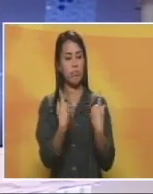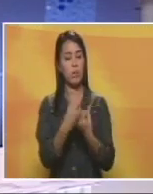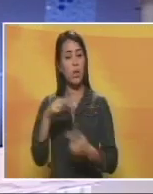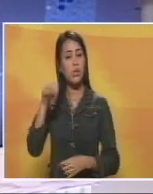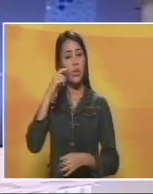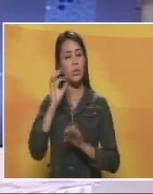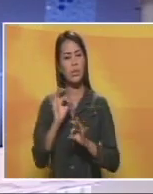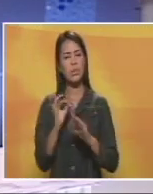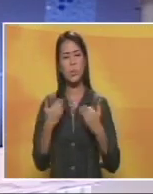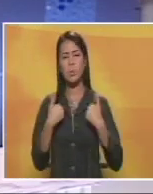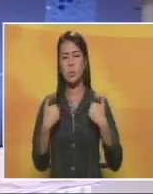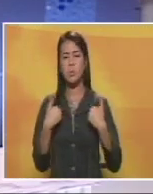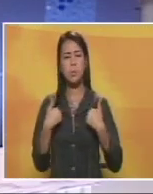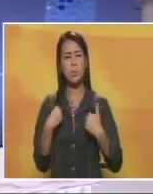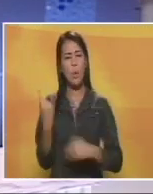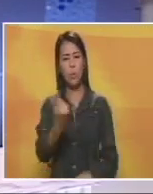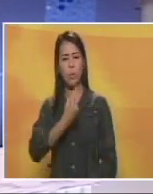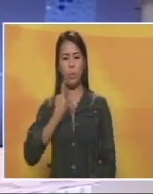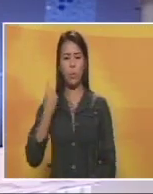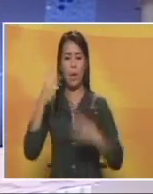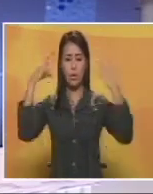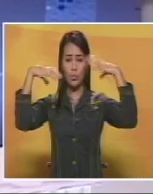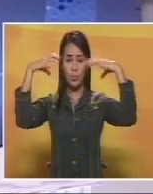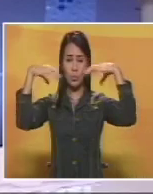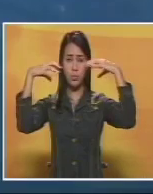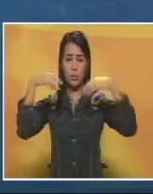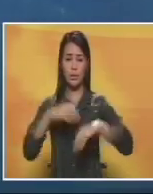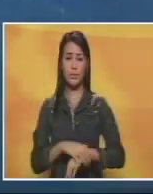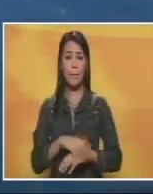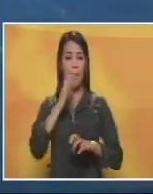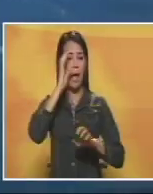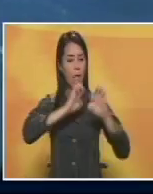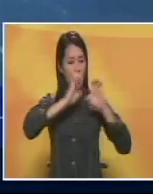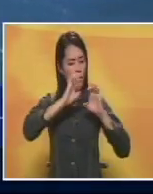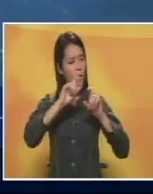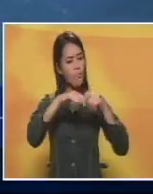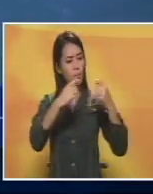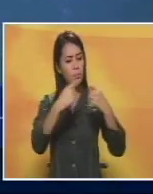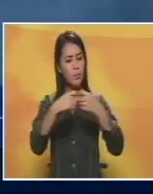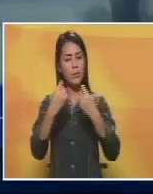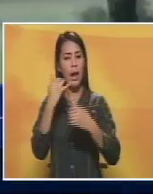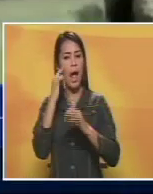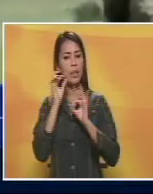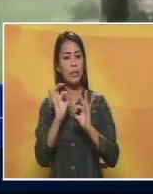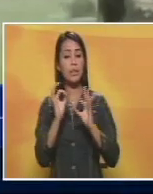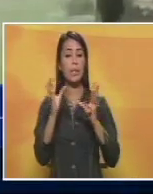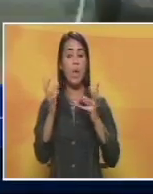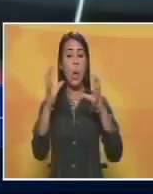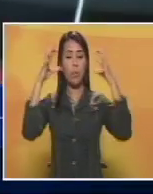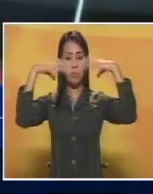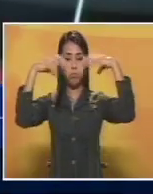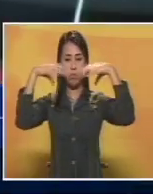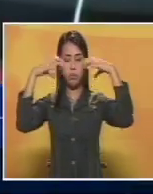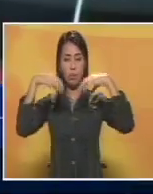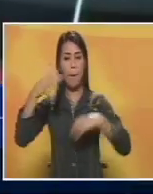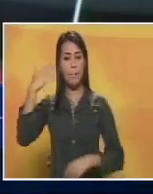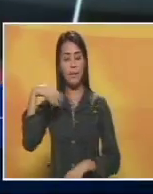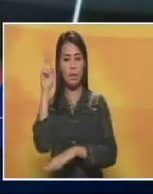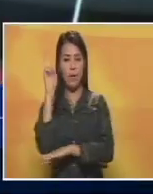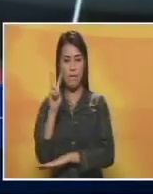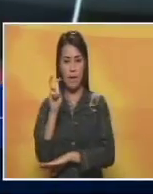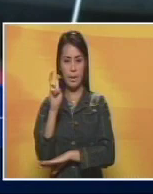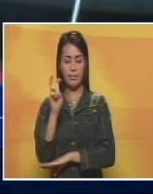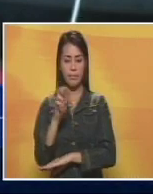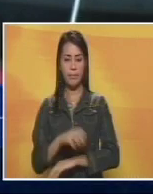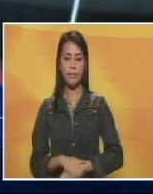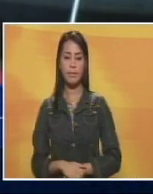de las entidades más afectadas por el paso del huracán Florence, a fin de evaluar los daños tras la tormenta que tocó tierra el pasado viernes